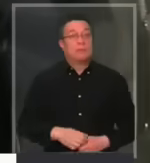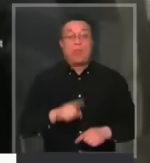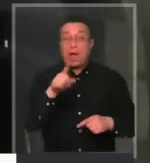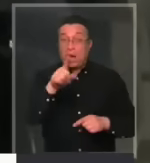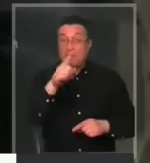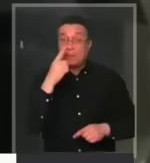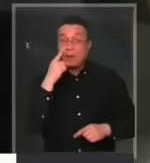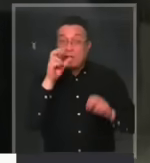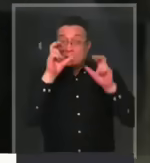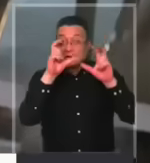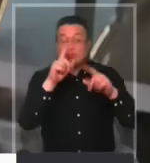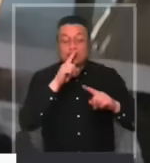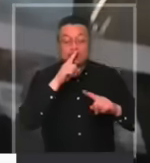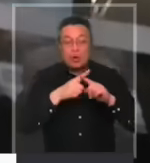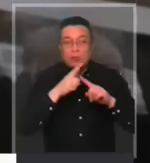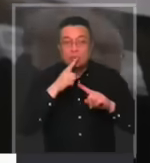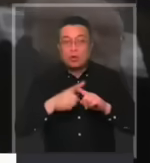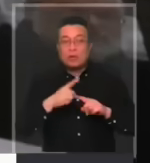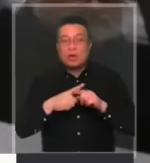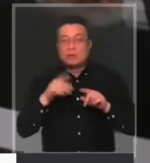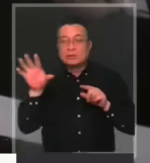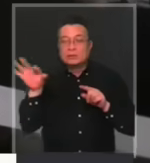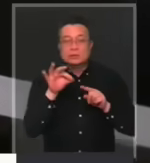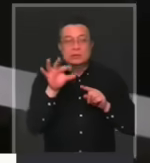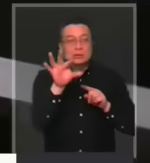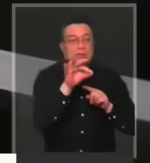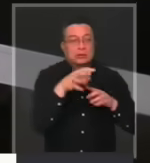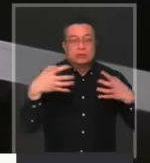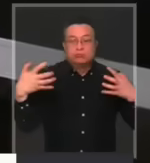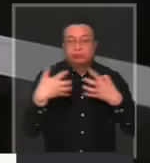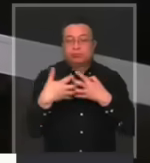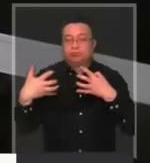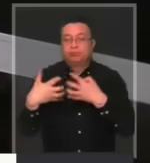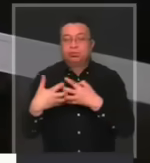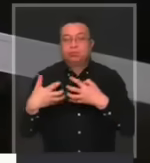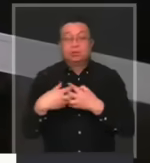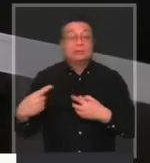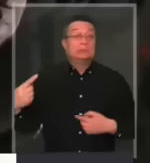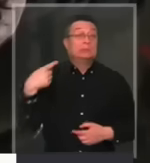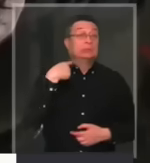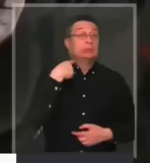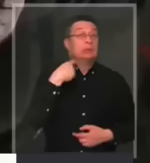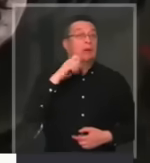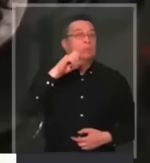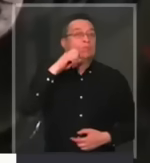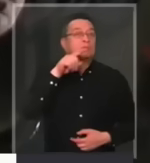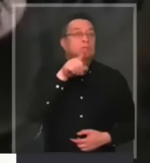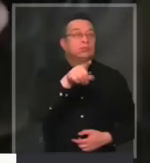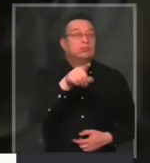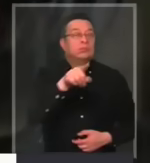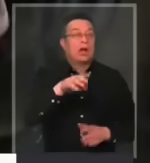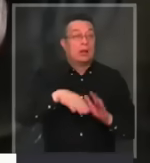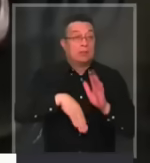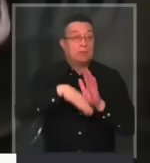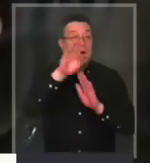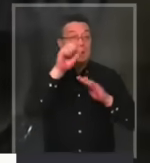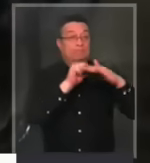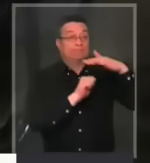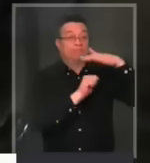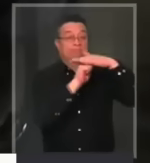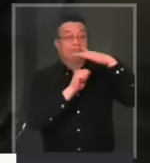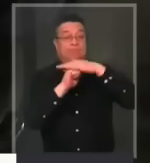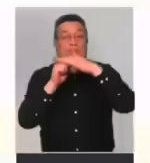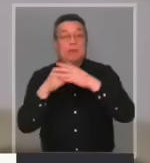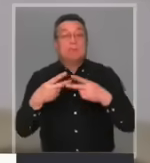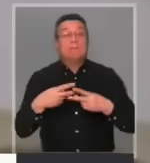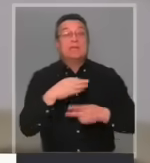siguientes nombres porque es como se comienza a tejer una relación que golpeará nada más ni nada menos que una de las más altas autoridades del Ministerio